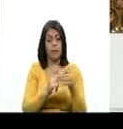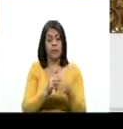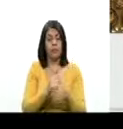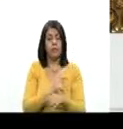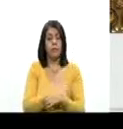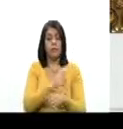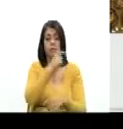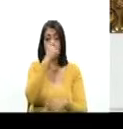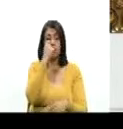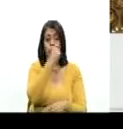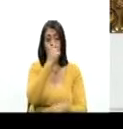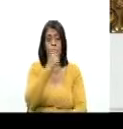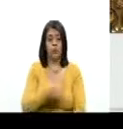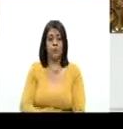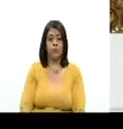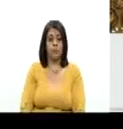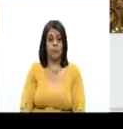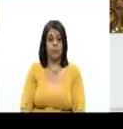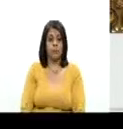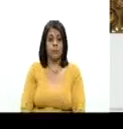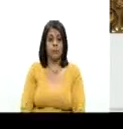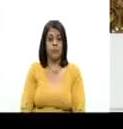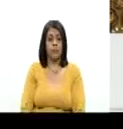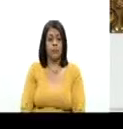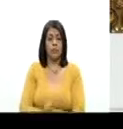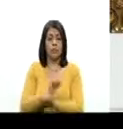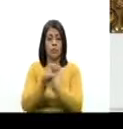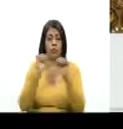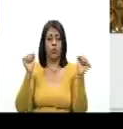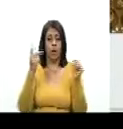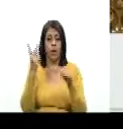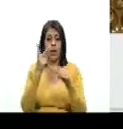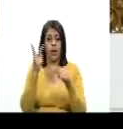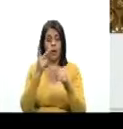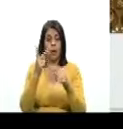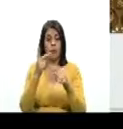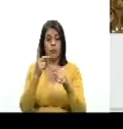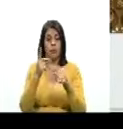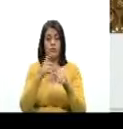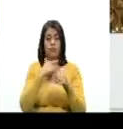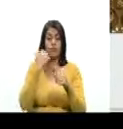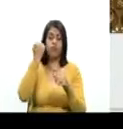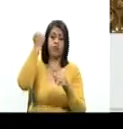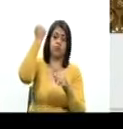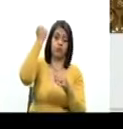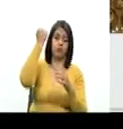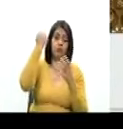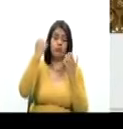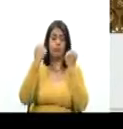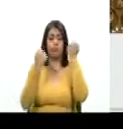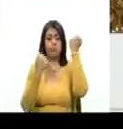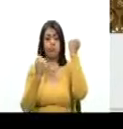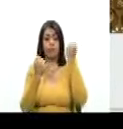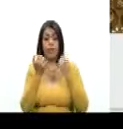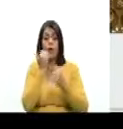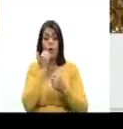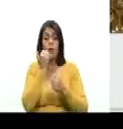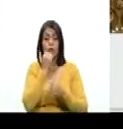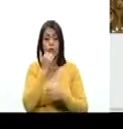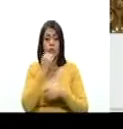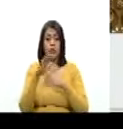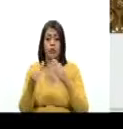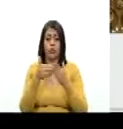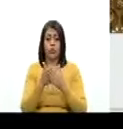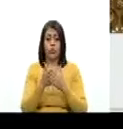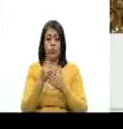consumía sustancia violento, y amanecieron colgadas las dos, aparentemente abusadas. El gobernador en media hora salió a tapar todo,